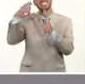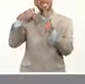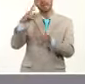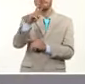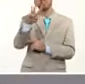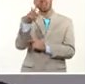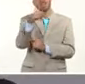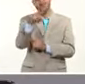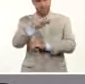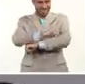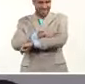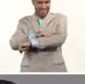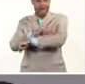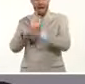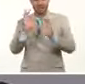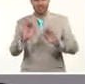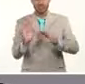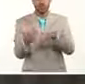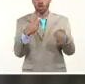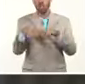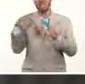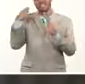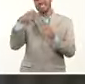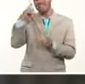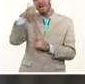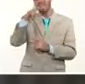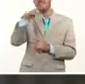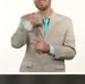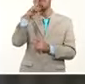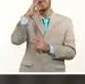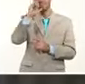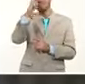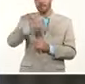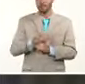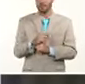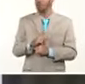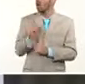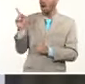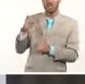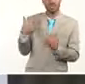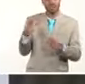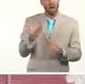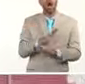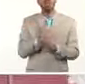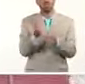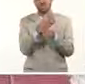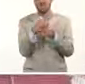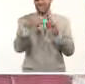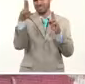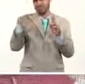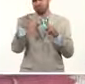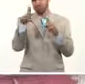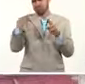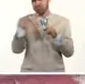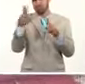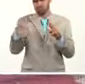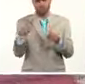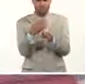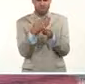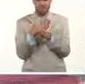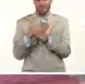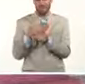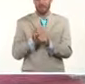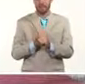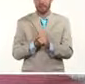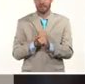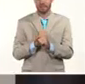12. Se presentó en el cine Avenida. Pececitos del Este tiene más de una veintena de obras teatrales en su repertorio.